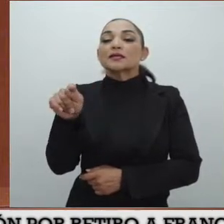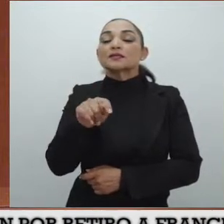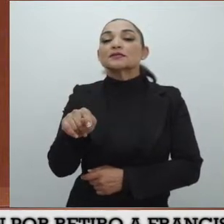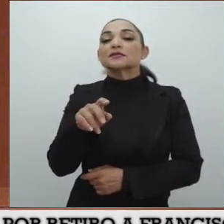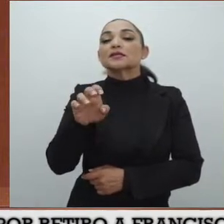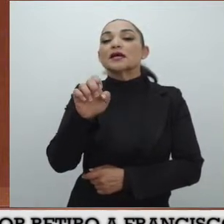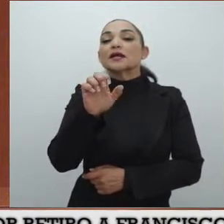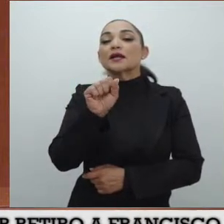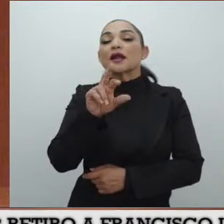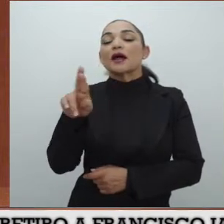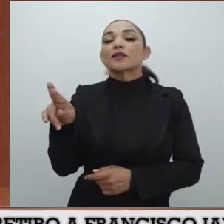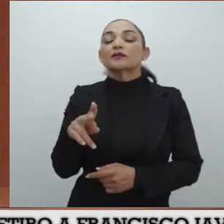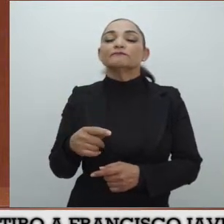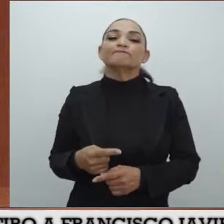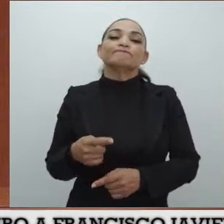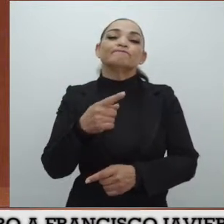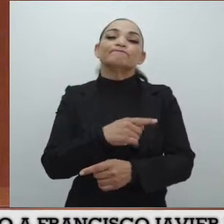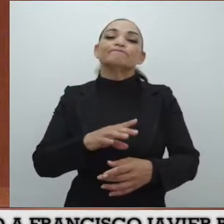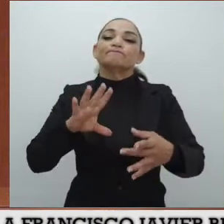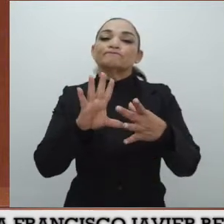siguiente, antecedentes.